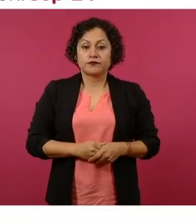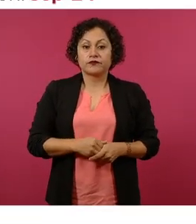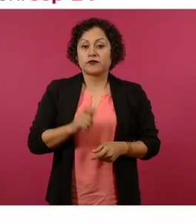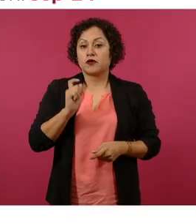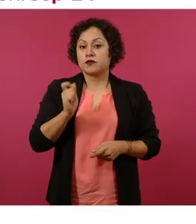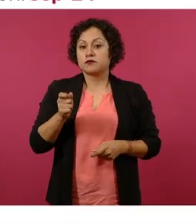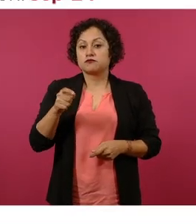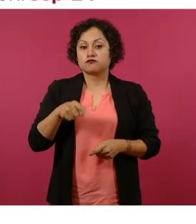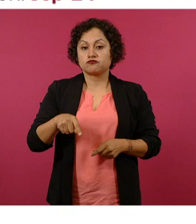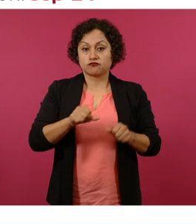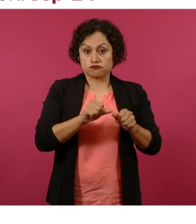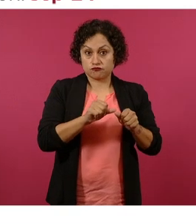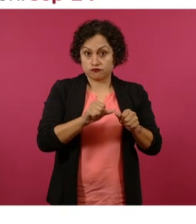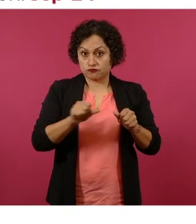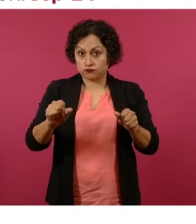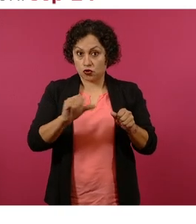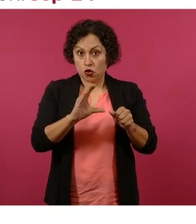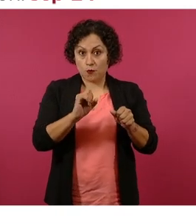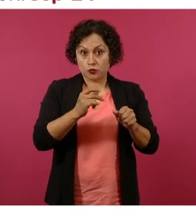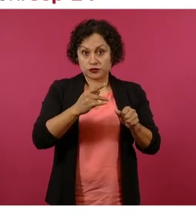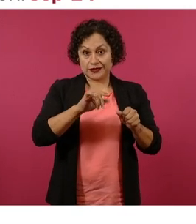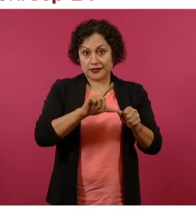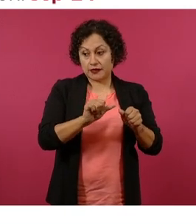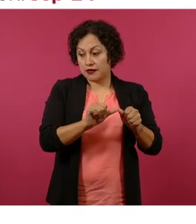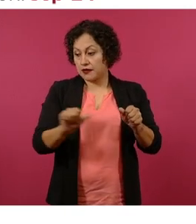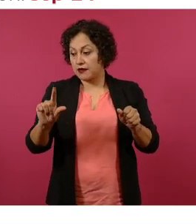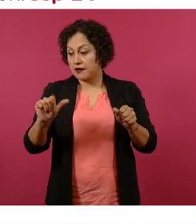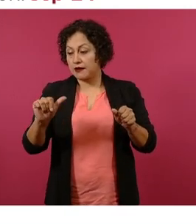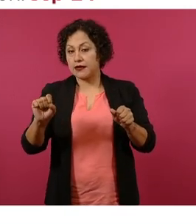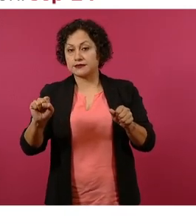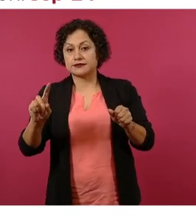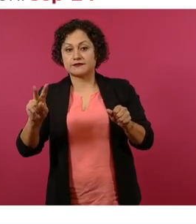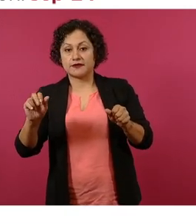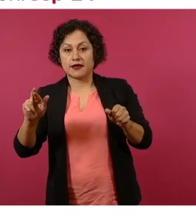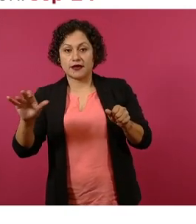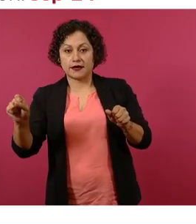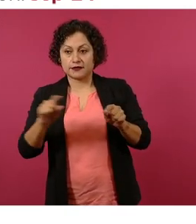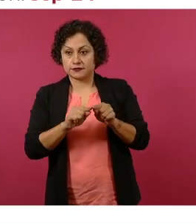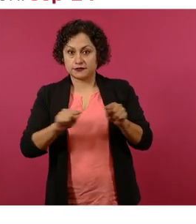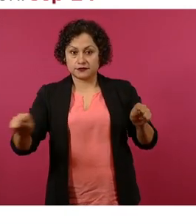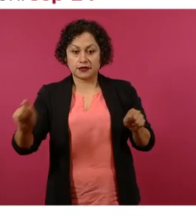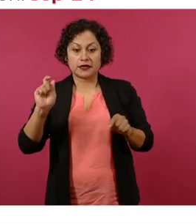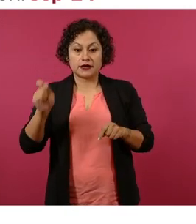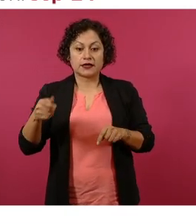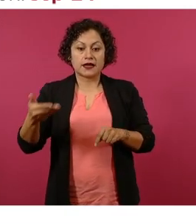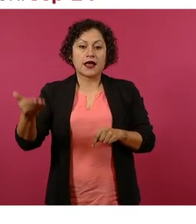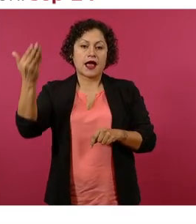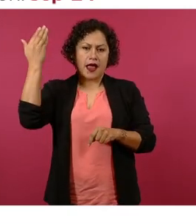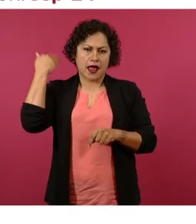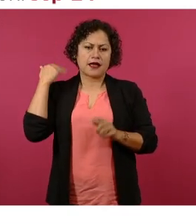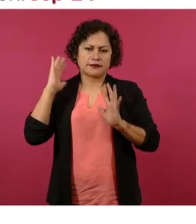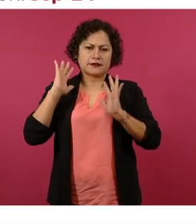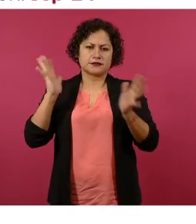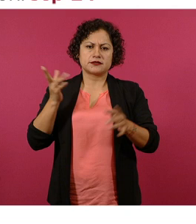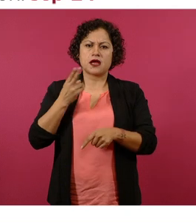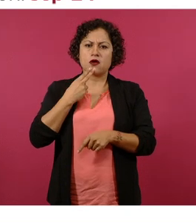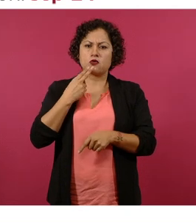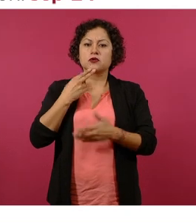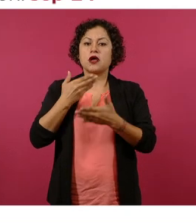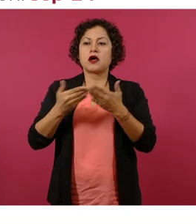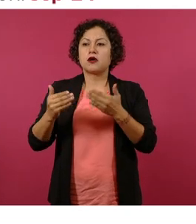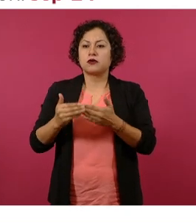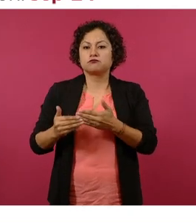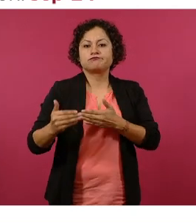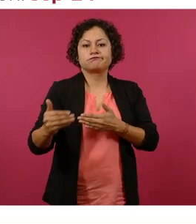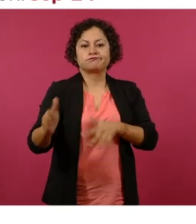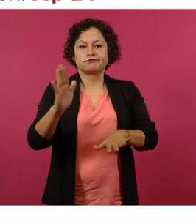tramo de Compostela a las varas que conecta lo que ya había estado funcionando desde jala a Compostela eh ahora lo